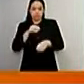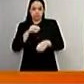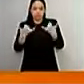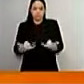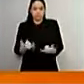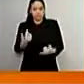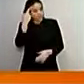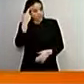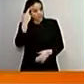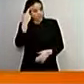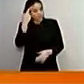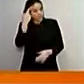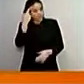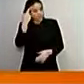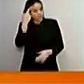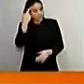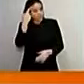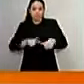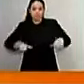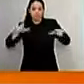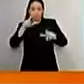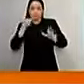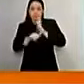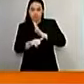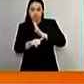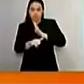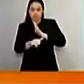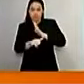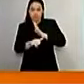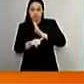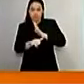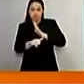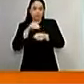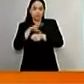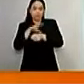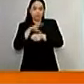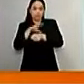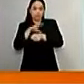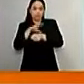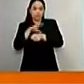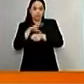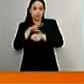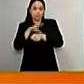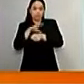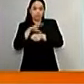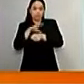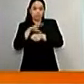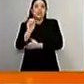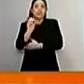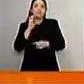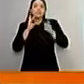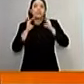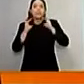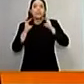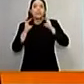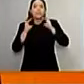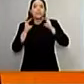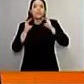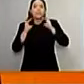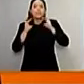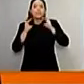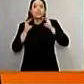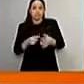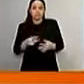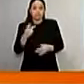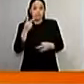Para participar debes estar en la colonia seleccionada, enviar la palabra Loto a nuestro WhatsApp y seguir las instrucciones. Visita nuestra